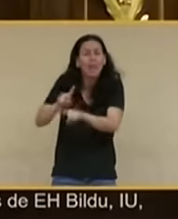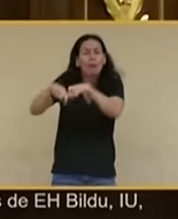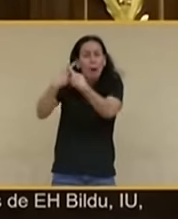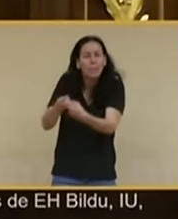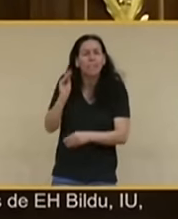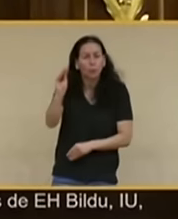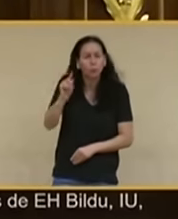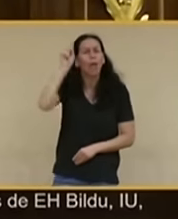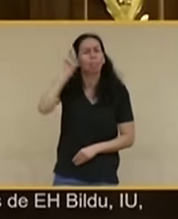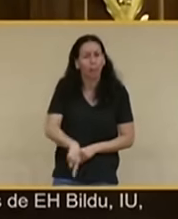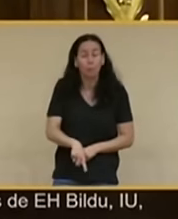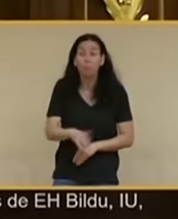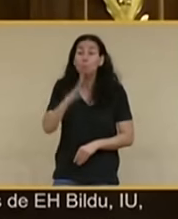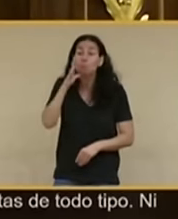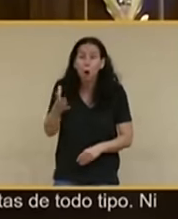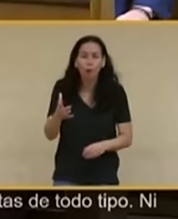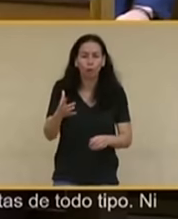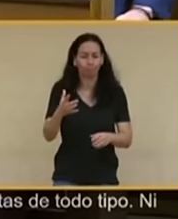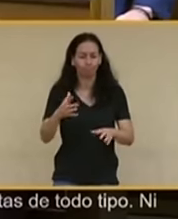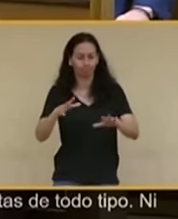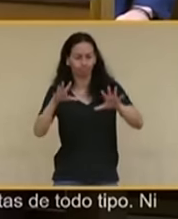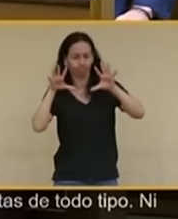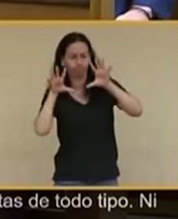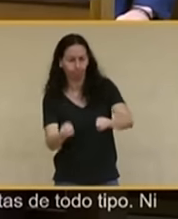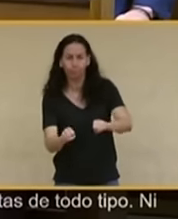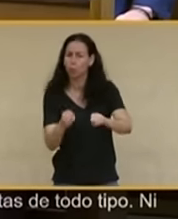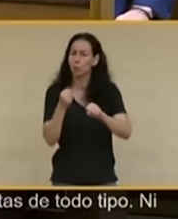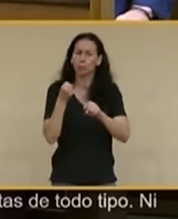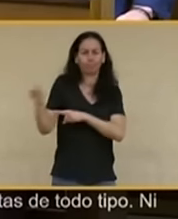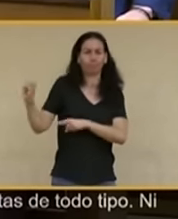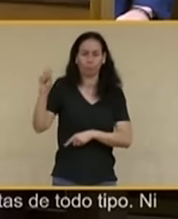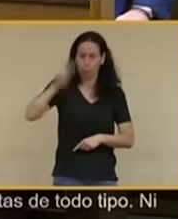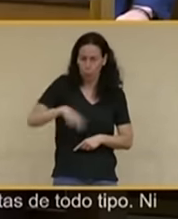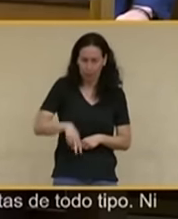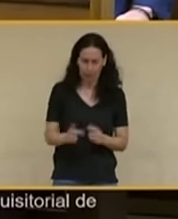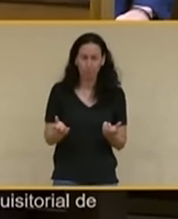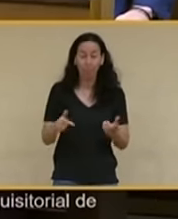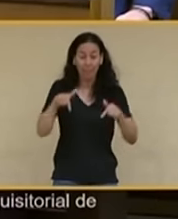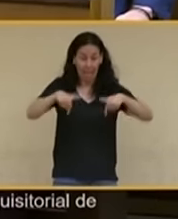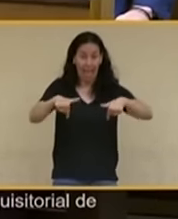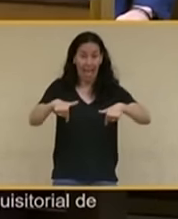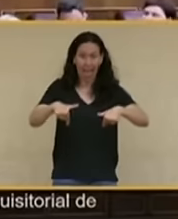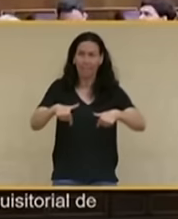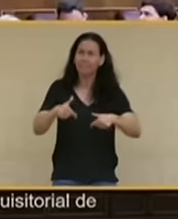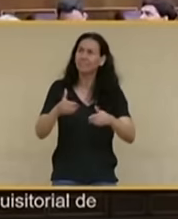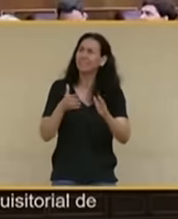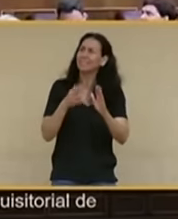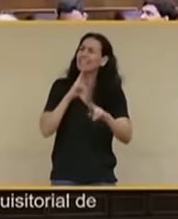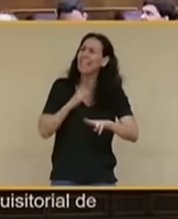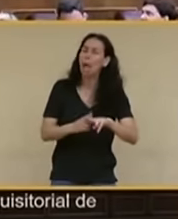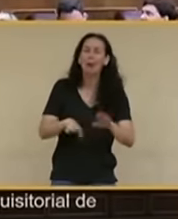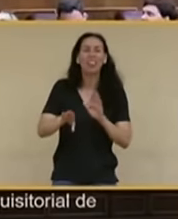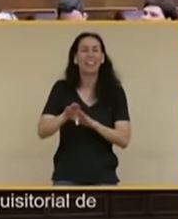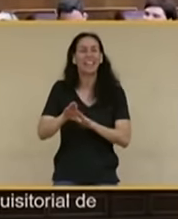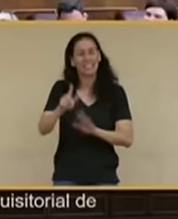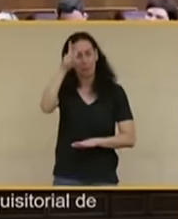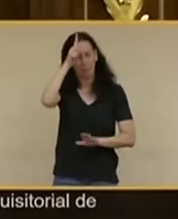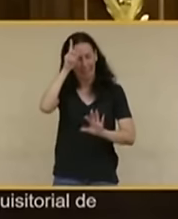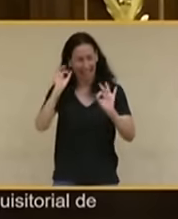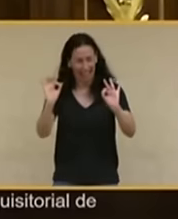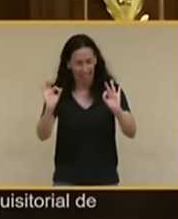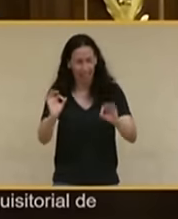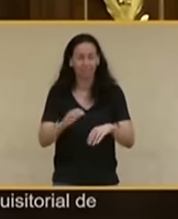quienes nunca han renunciado a la vía del golpismo blando. Porque lo que tenemos aquí, señorías, no son unas derechas a la Merkel, a la